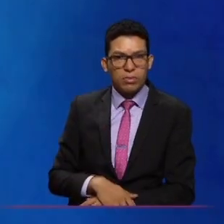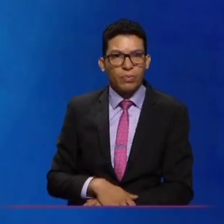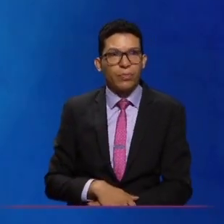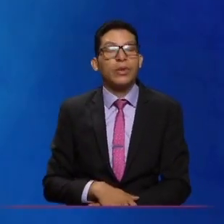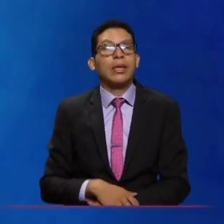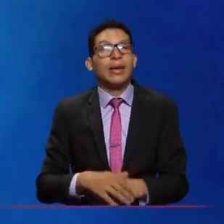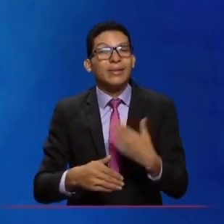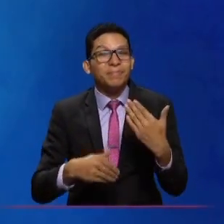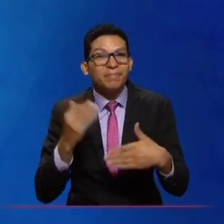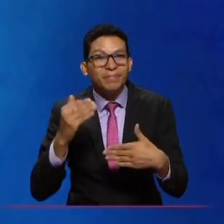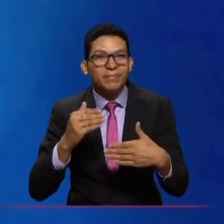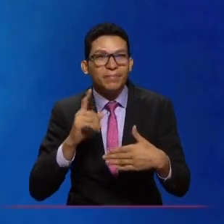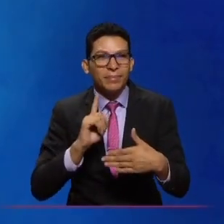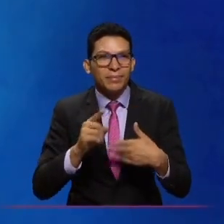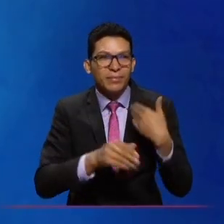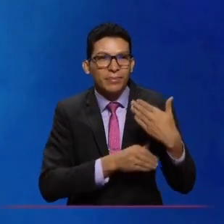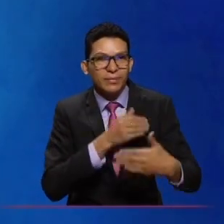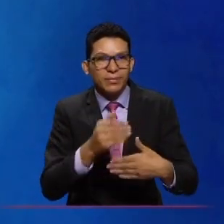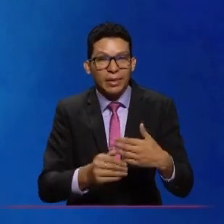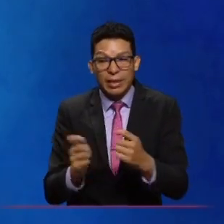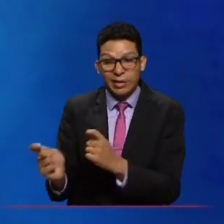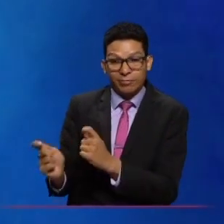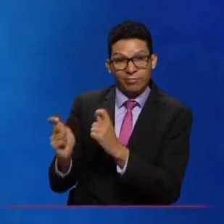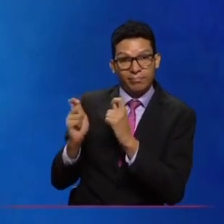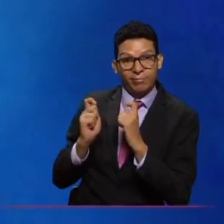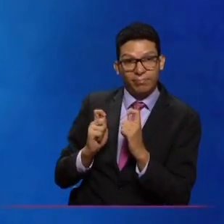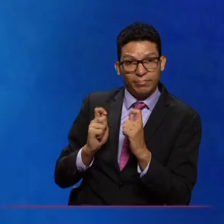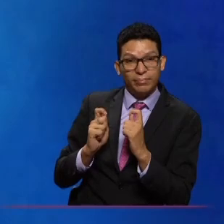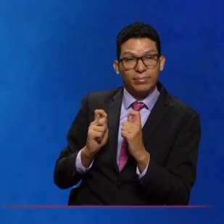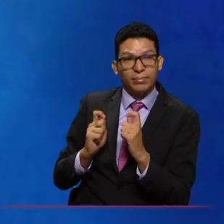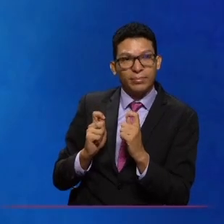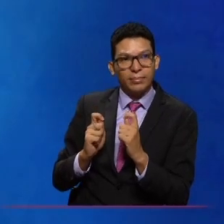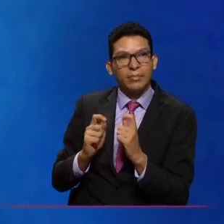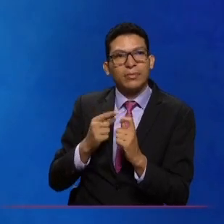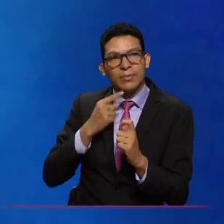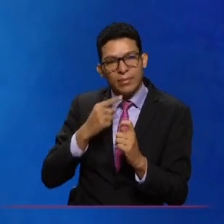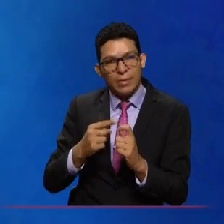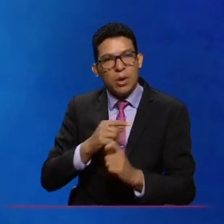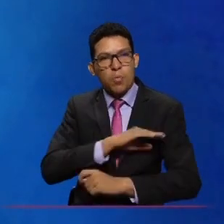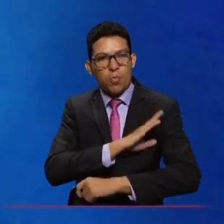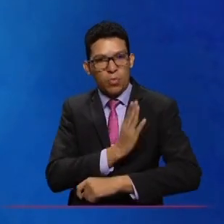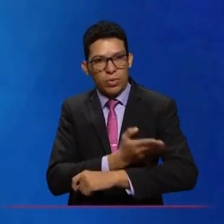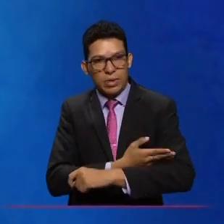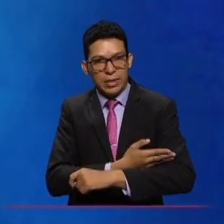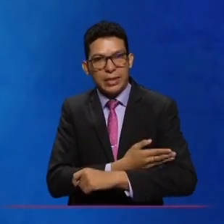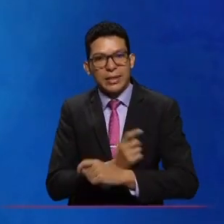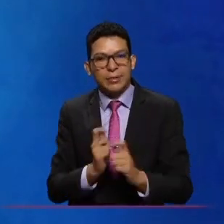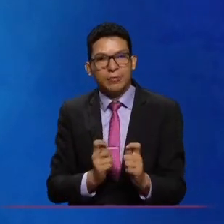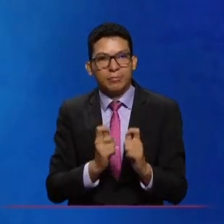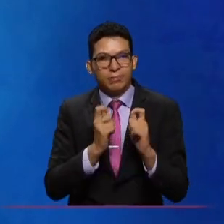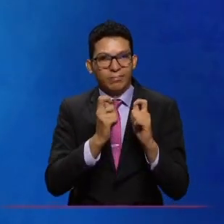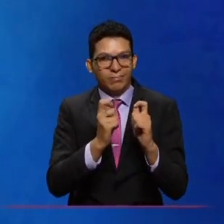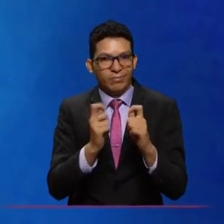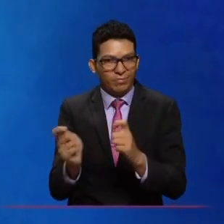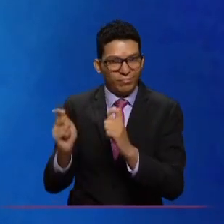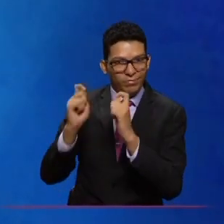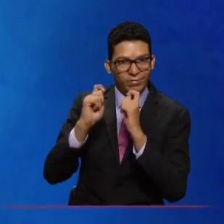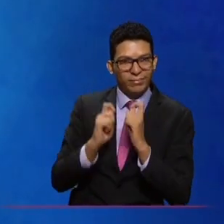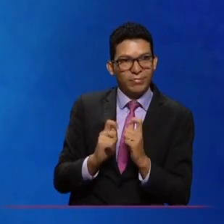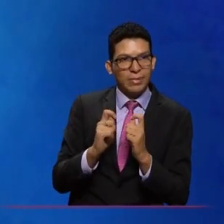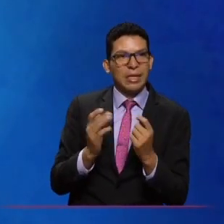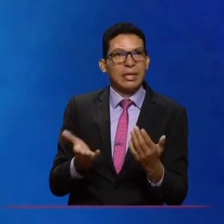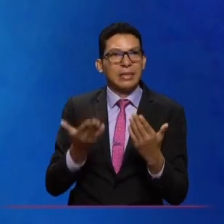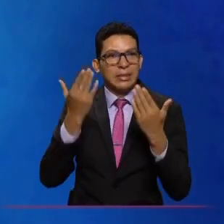iniciar el proceso la apertura de la sucesión, usted le da el poder y dice que lo que recibe la sucesión o la herencia con